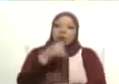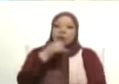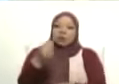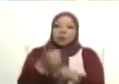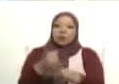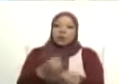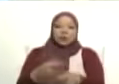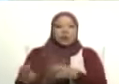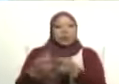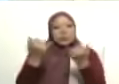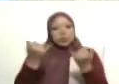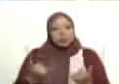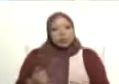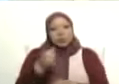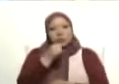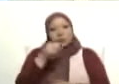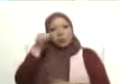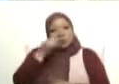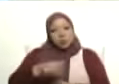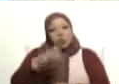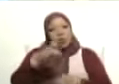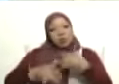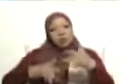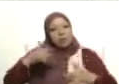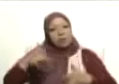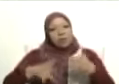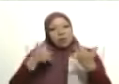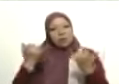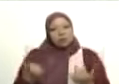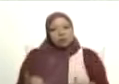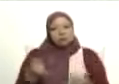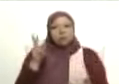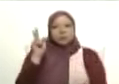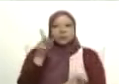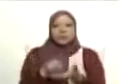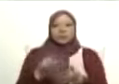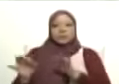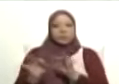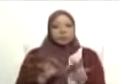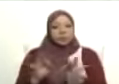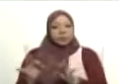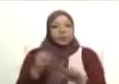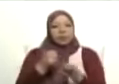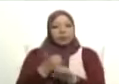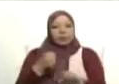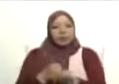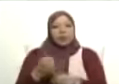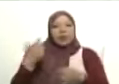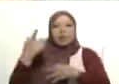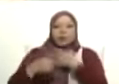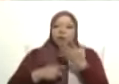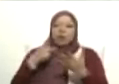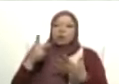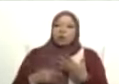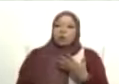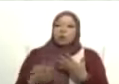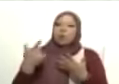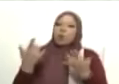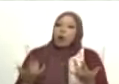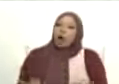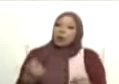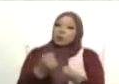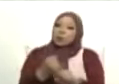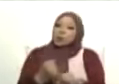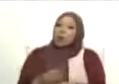una Fuerza Armada con alto nivel de moral, preparada, capacitada y unida pues a su